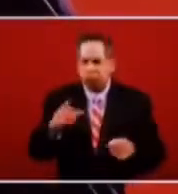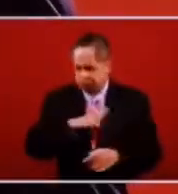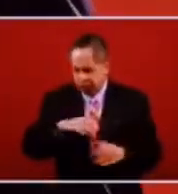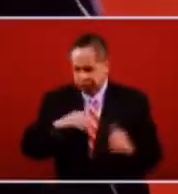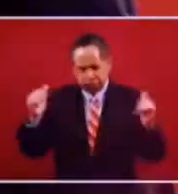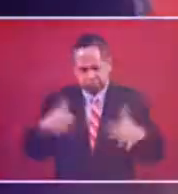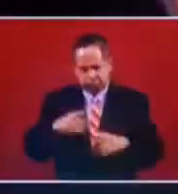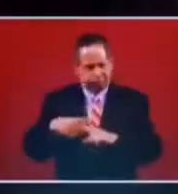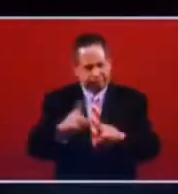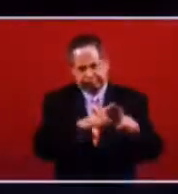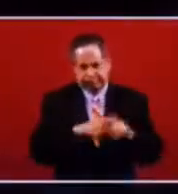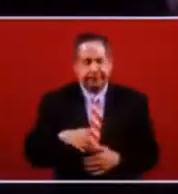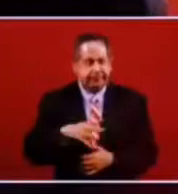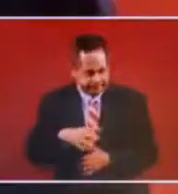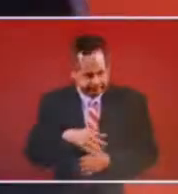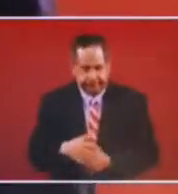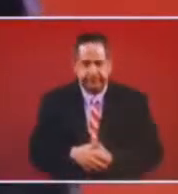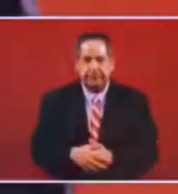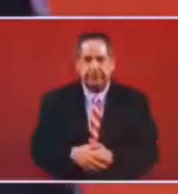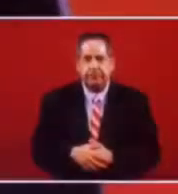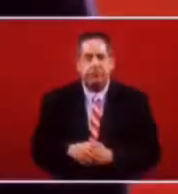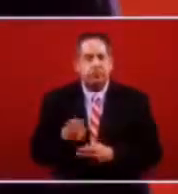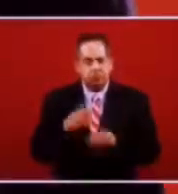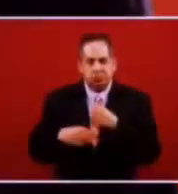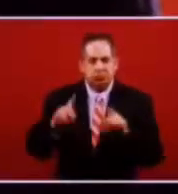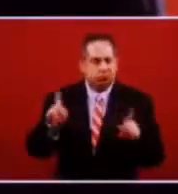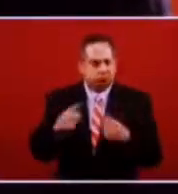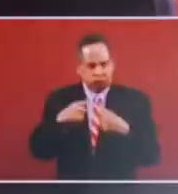Van a estar músicos